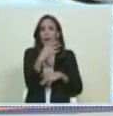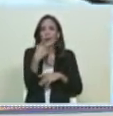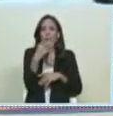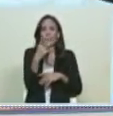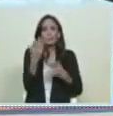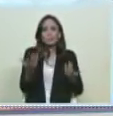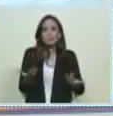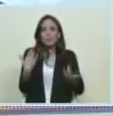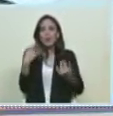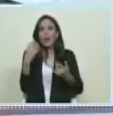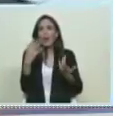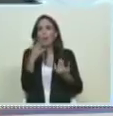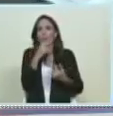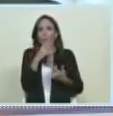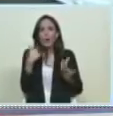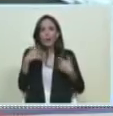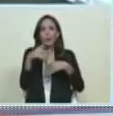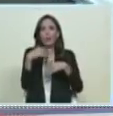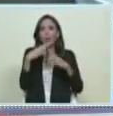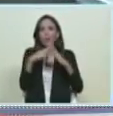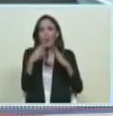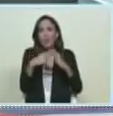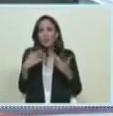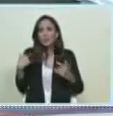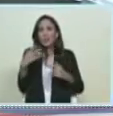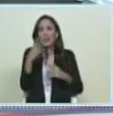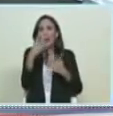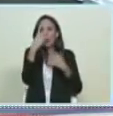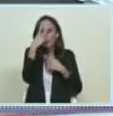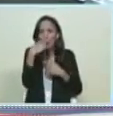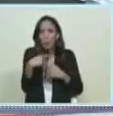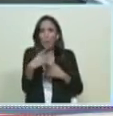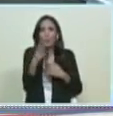razón termina en la calle.